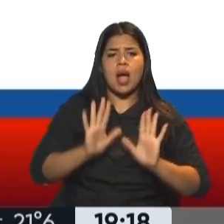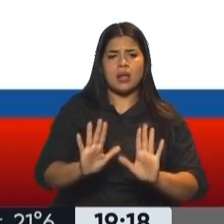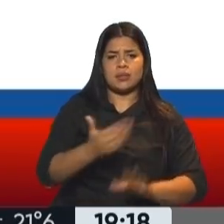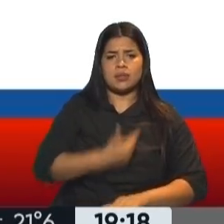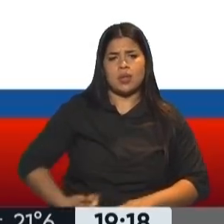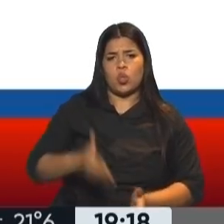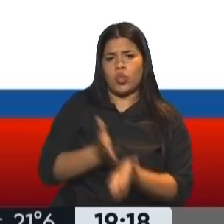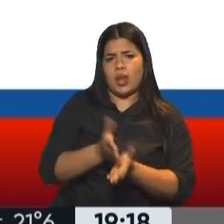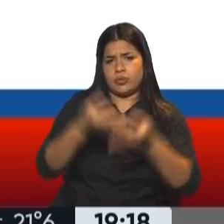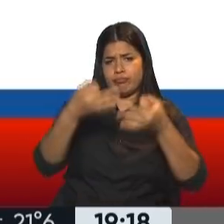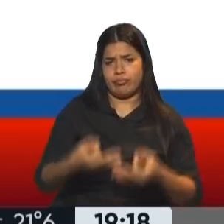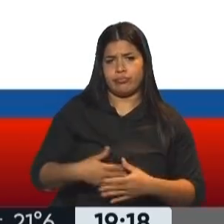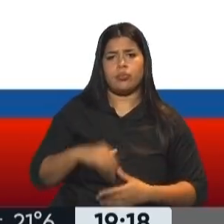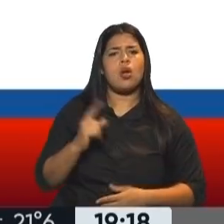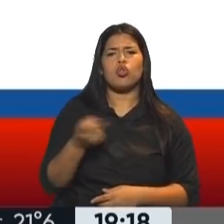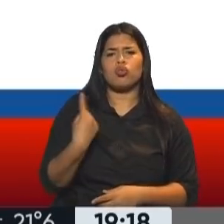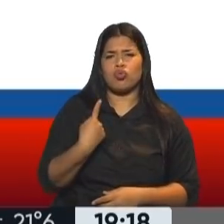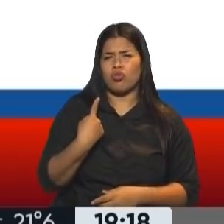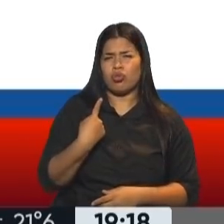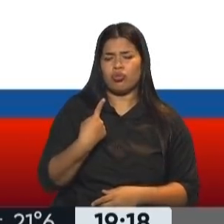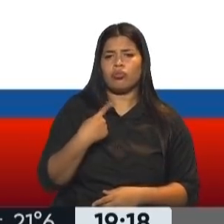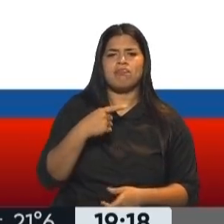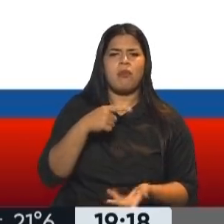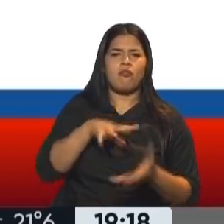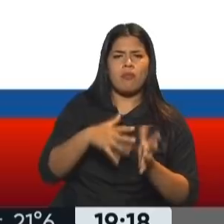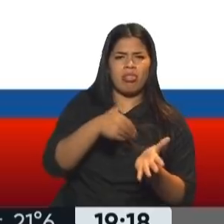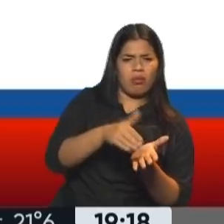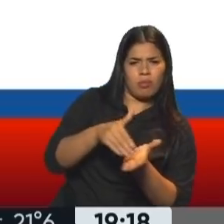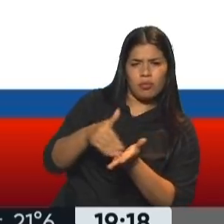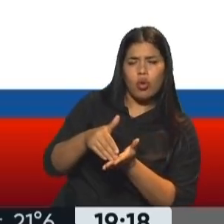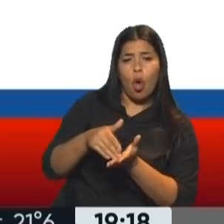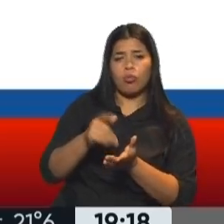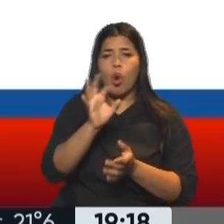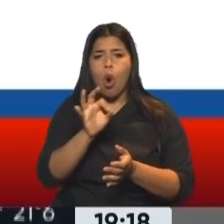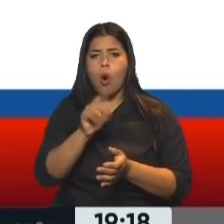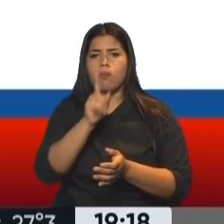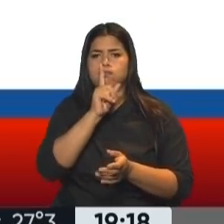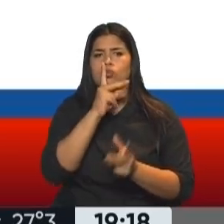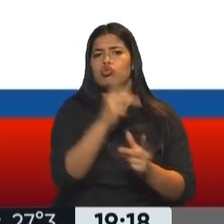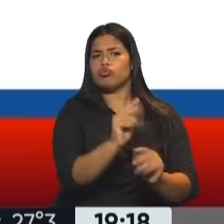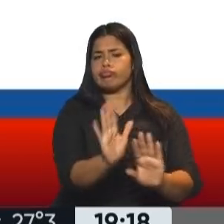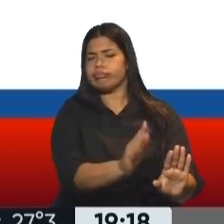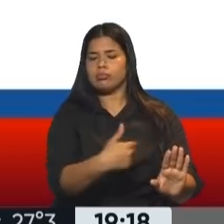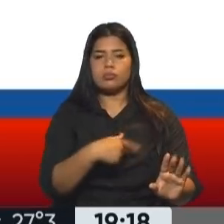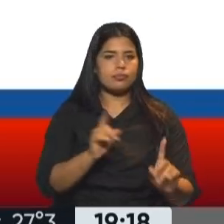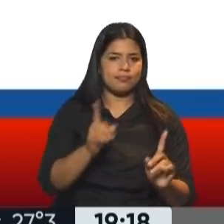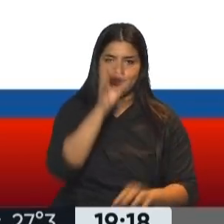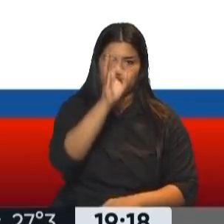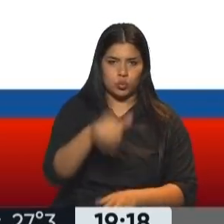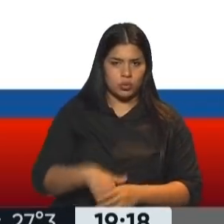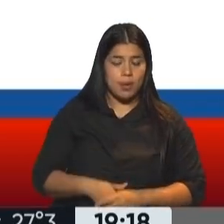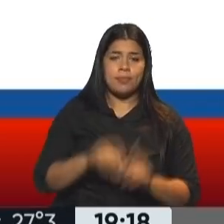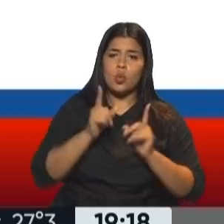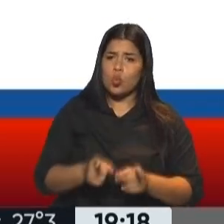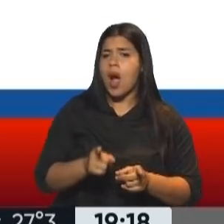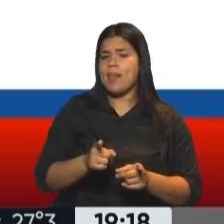Derecho. Nunca hemos discriminado a un medio ni silenciado a un periodista. Desde esta convicción repudiamos el ataque del expresidente.